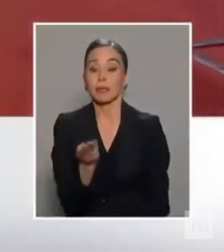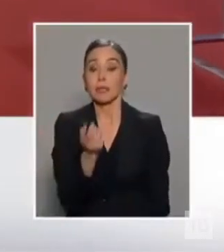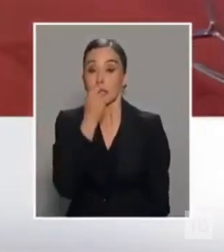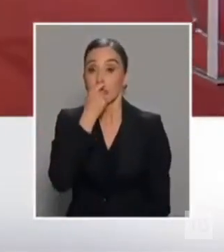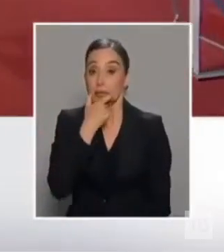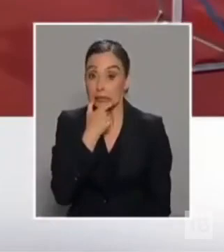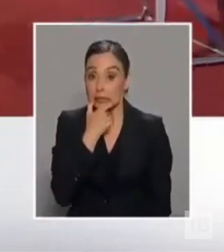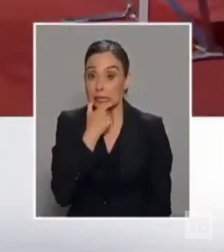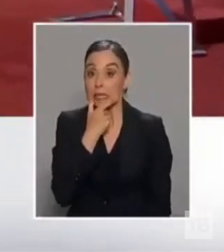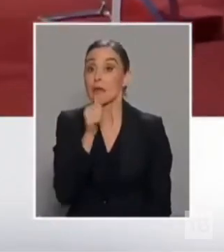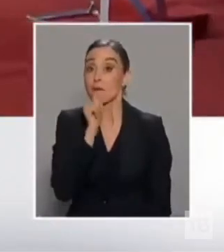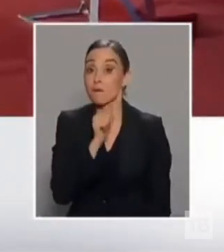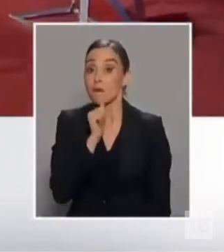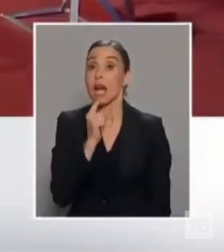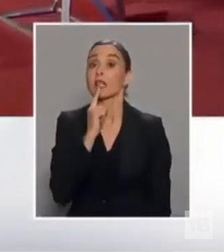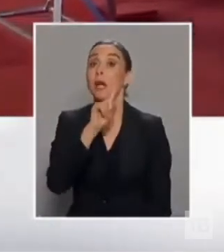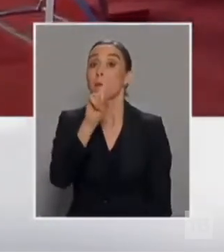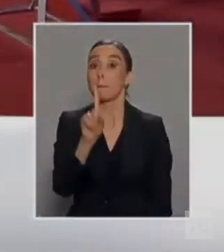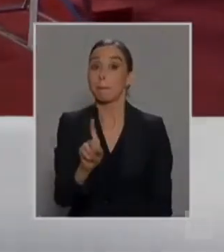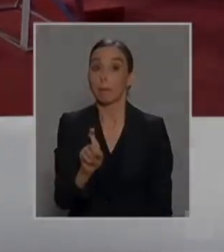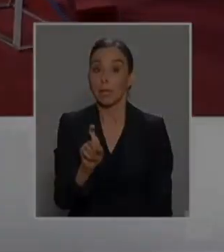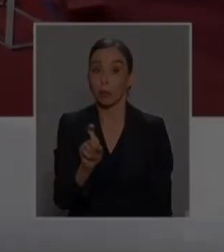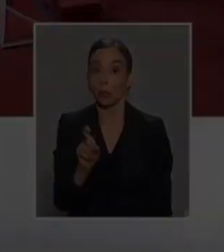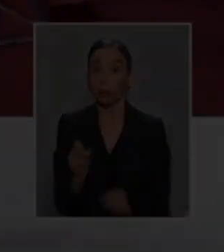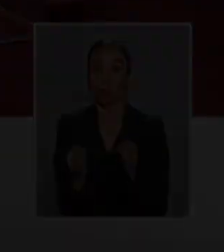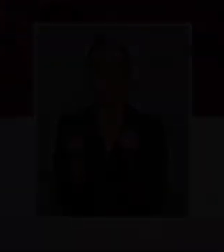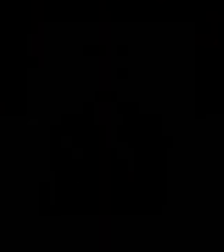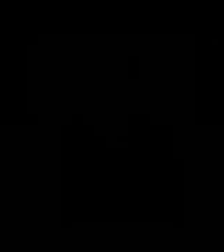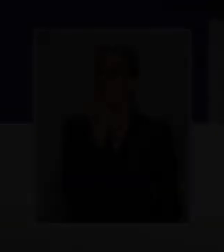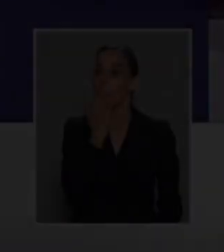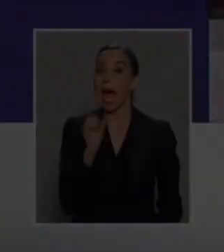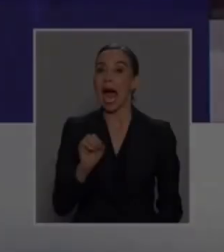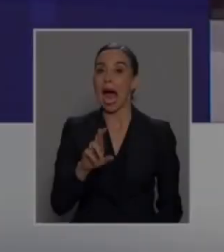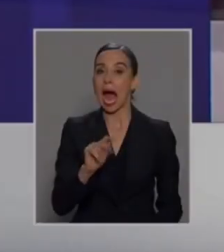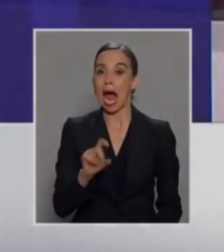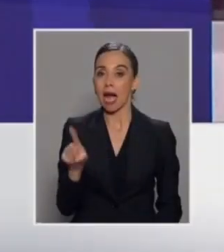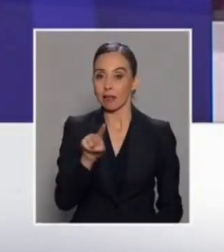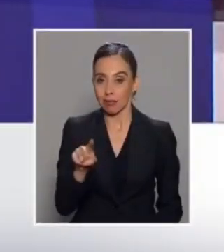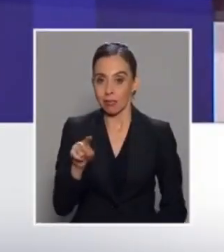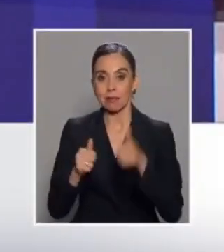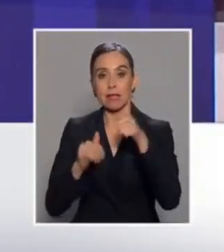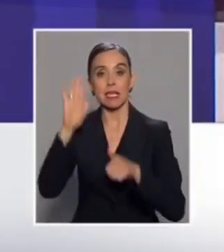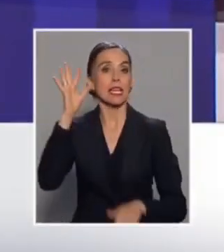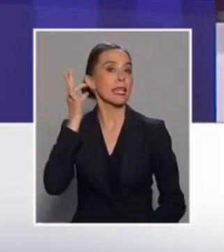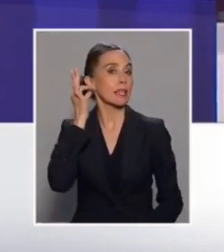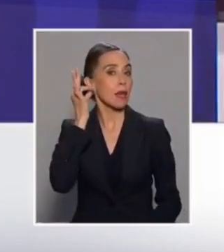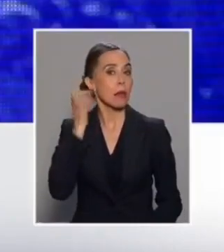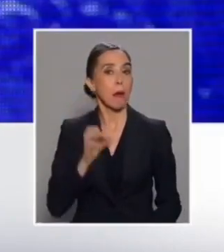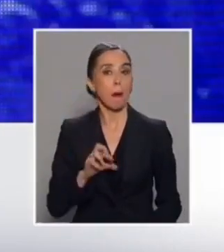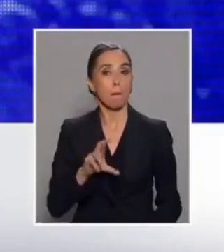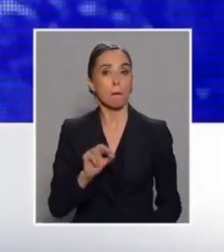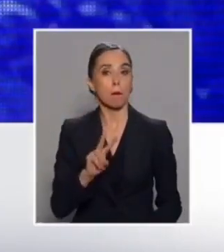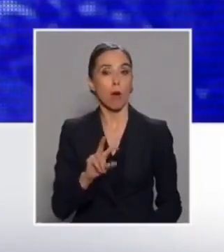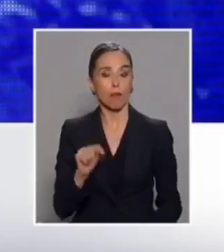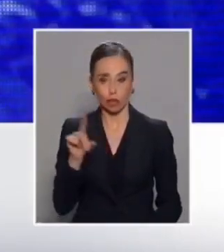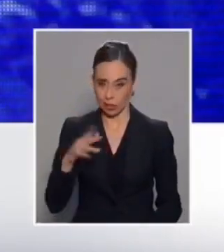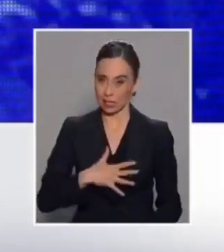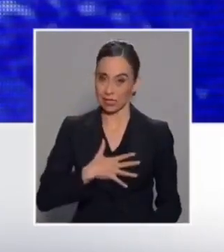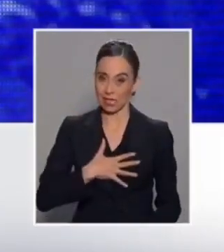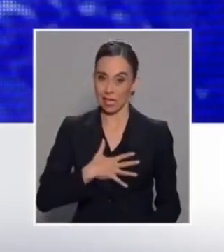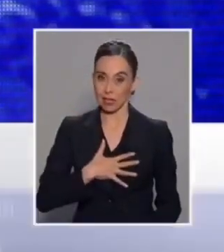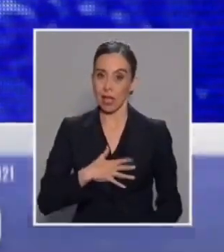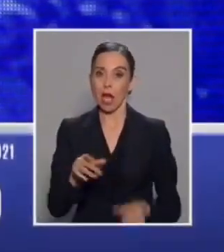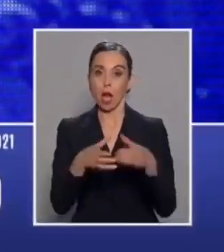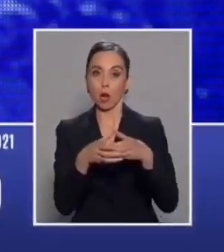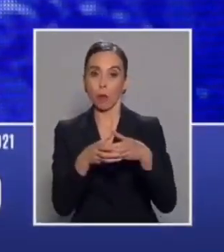queda para que formule su pregunta y pueda elegir. Candidata Proboste. Sea Dila tu tata que ¿se deje hablar hueá, por el